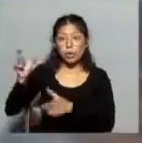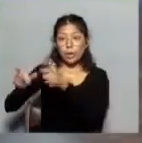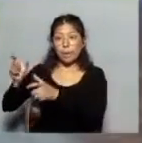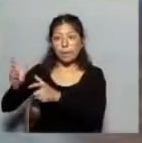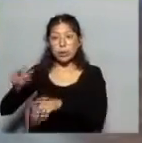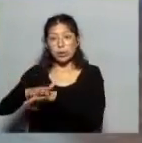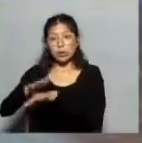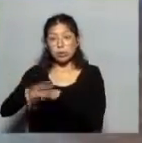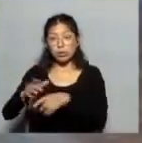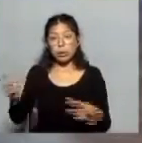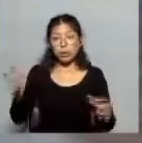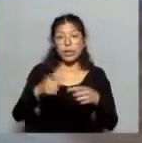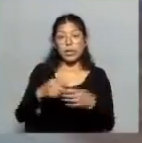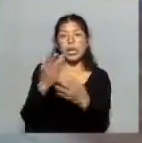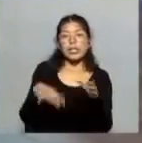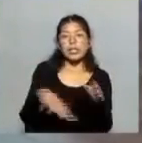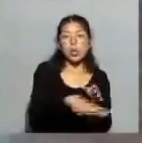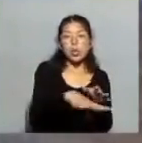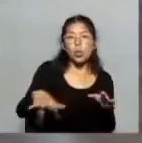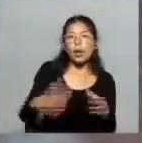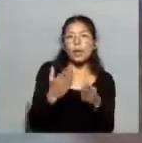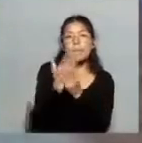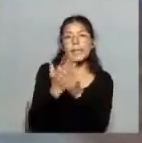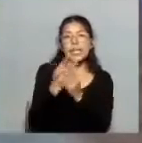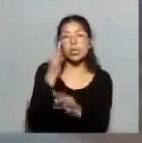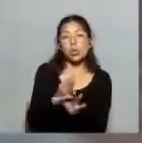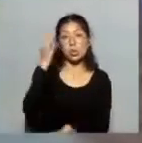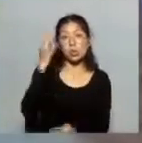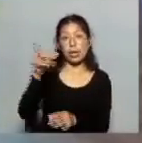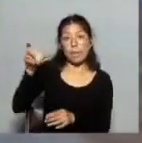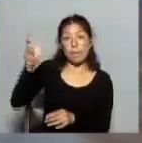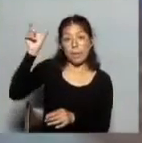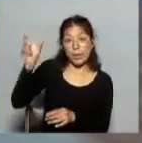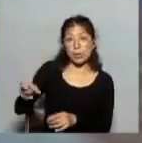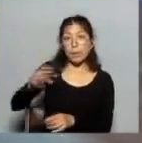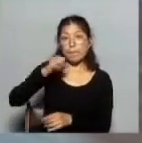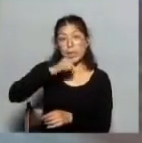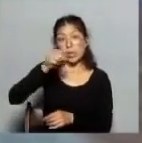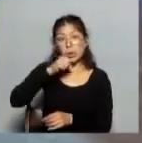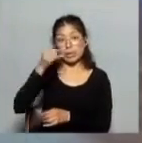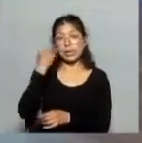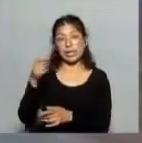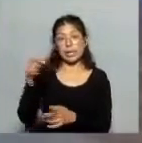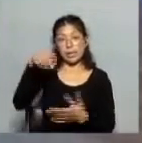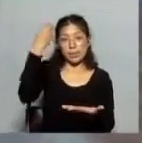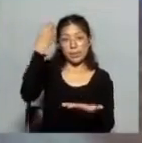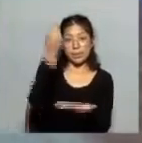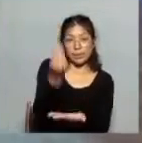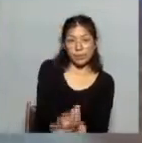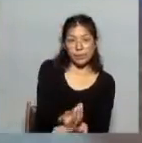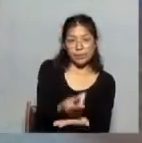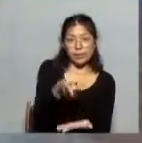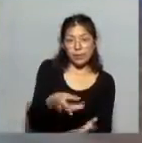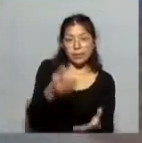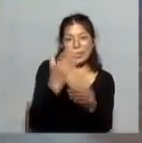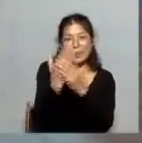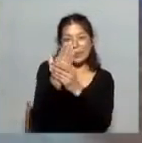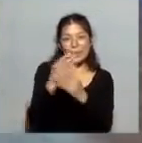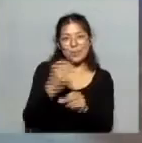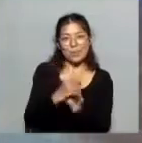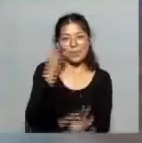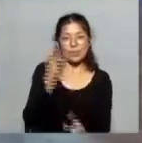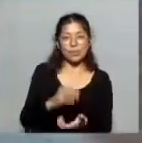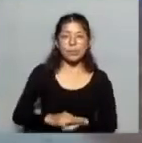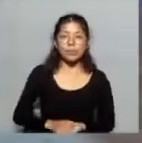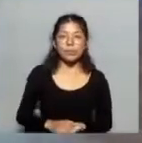Educación lugar donde está Jorge real esp pedano y ahí vamos a conocer detalles Hola Jorge buenas tardes Hola Mariana